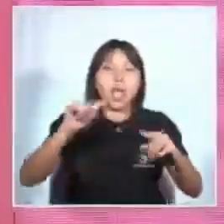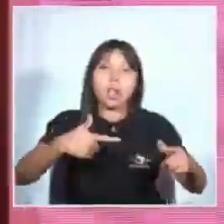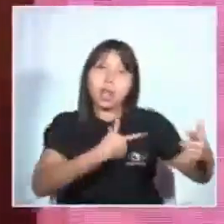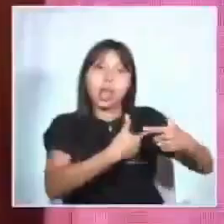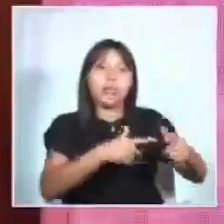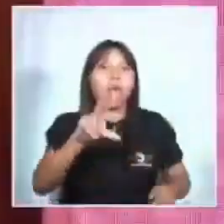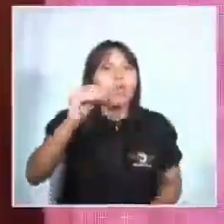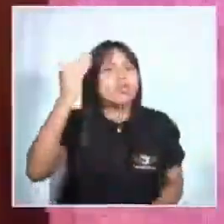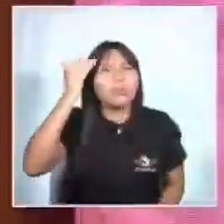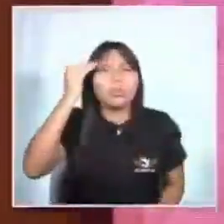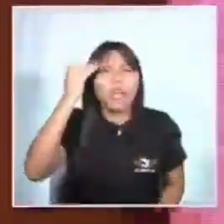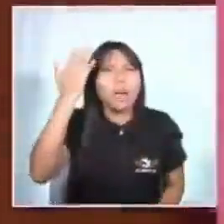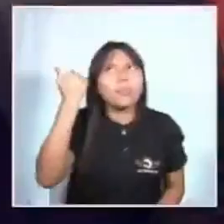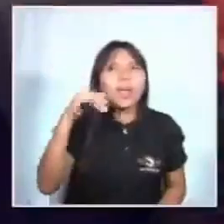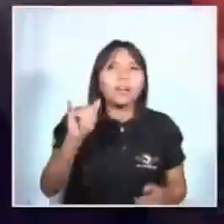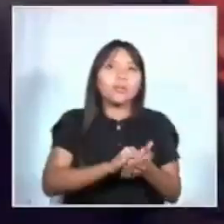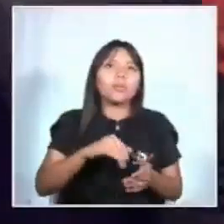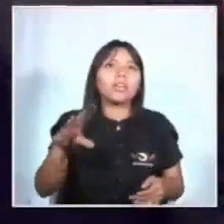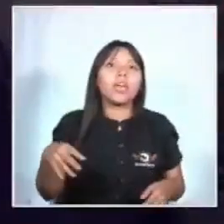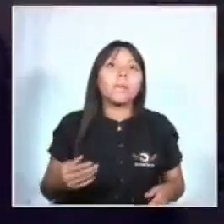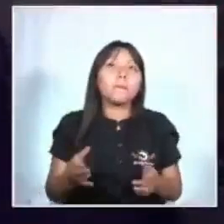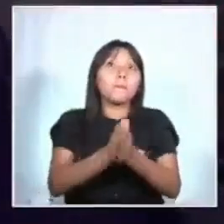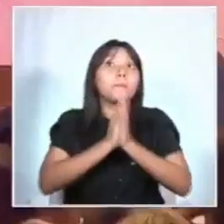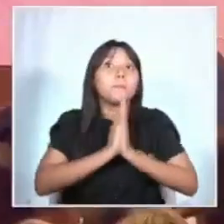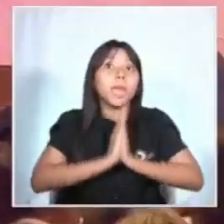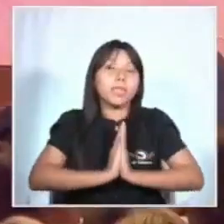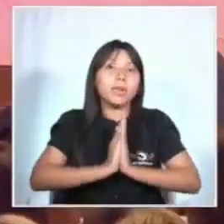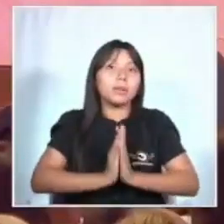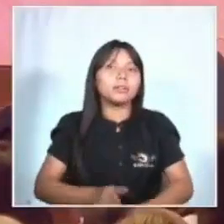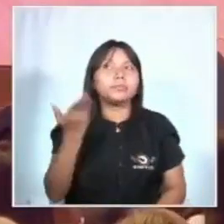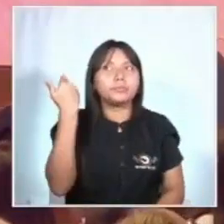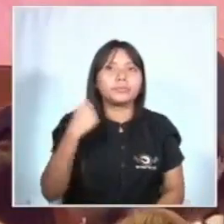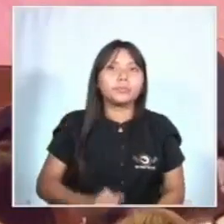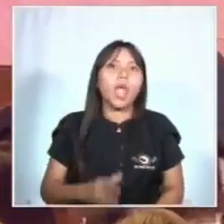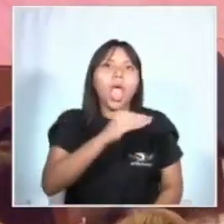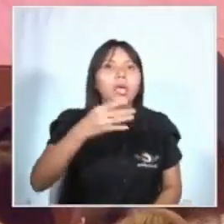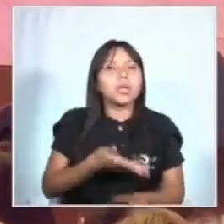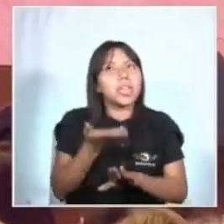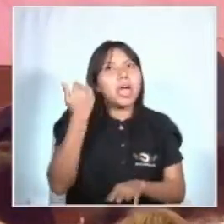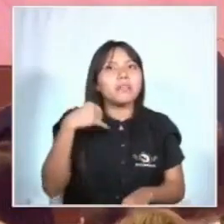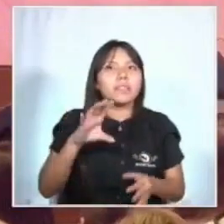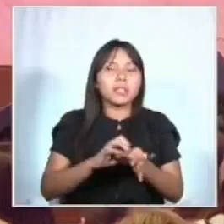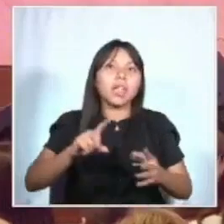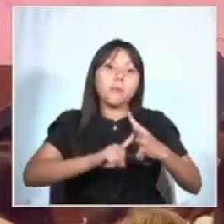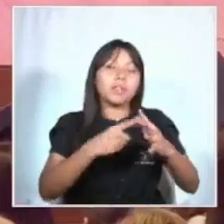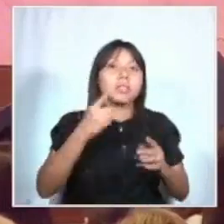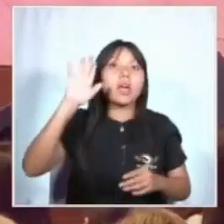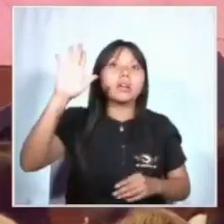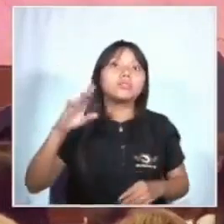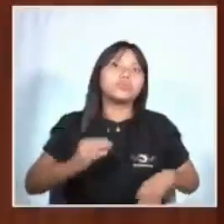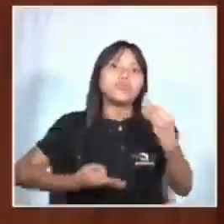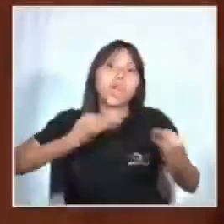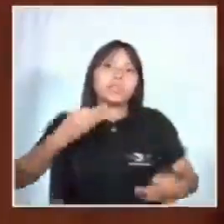sabían lo que estaban pidiendo. Y antes de empezar su parranda, le dieron